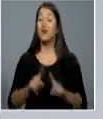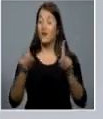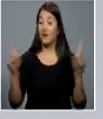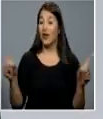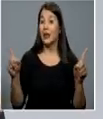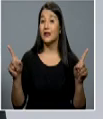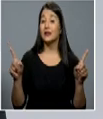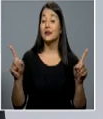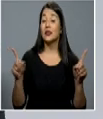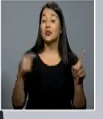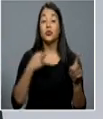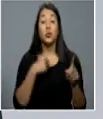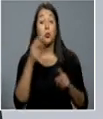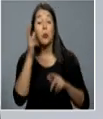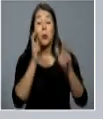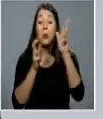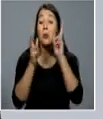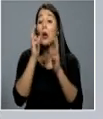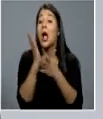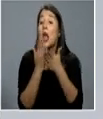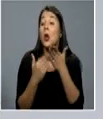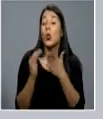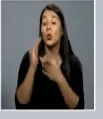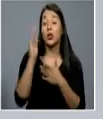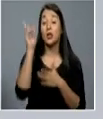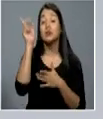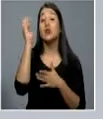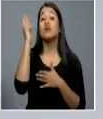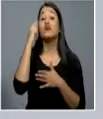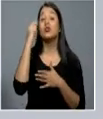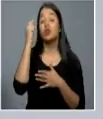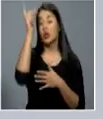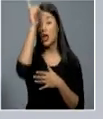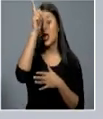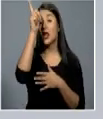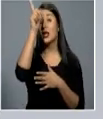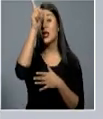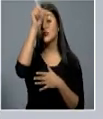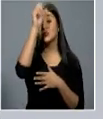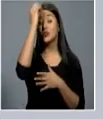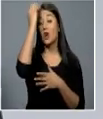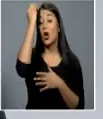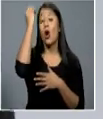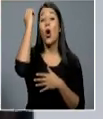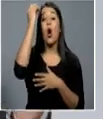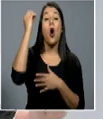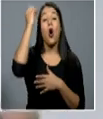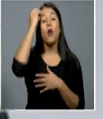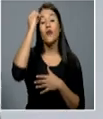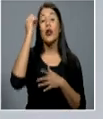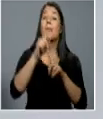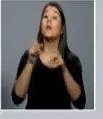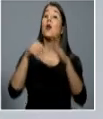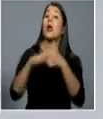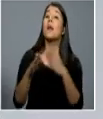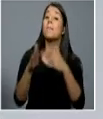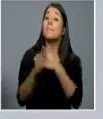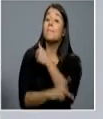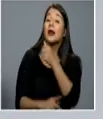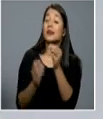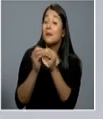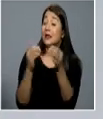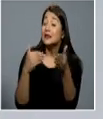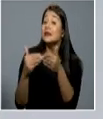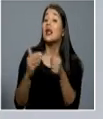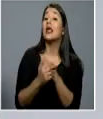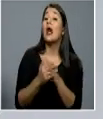Hay algunas obvias, pero tal vez Totalmente, en sí. países un poco más cercanos a Costa Rica, como Nicaragua, por ejemplo, ¿por qué no